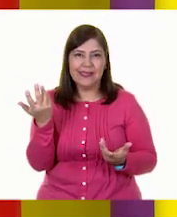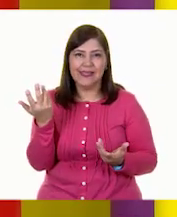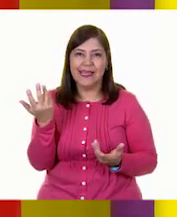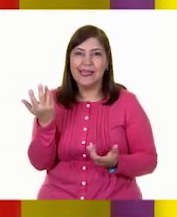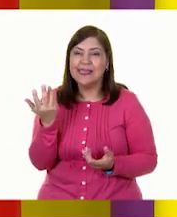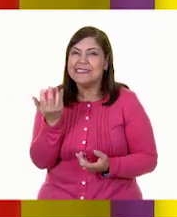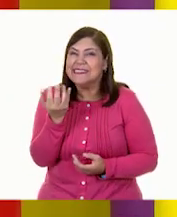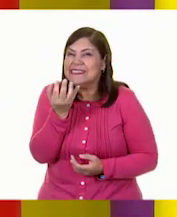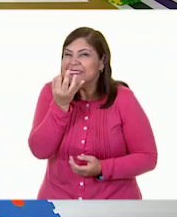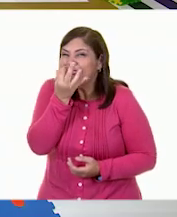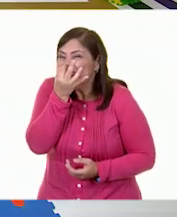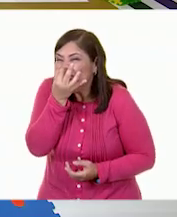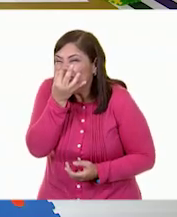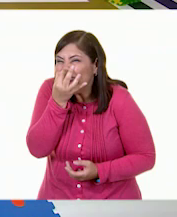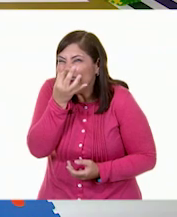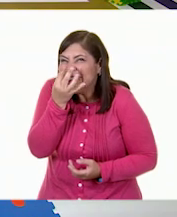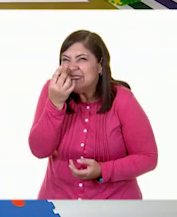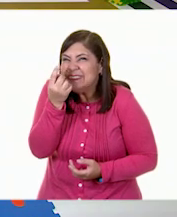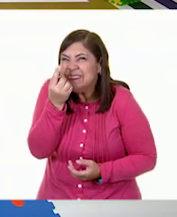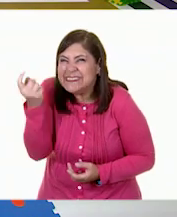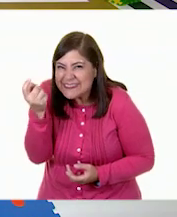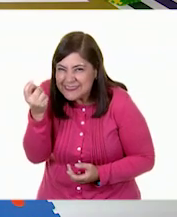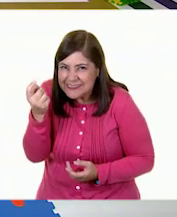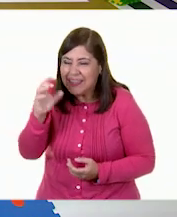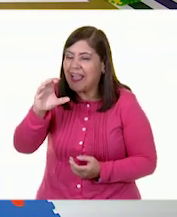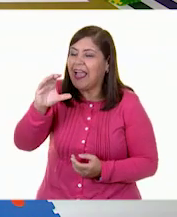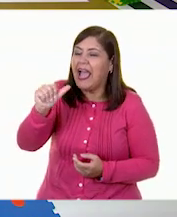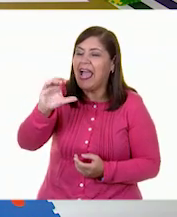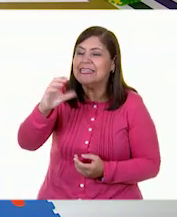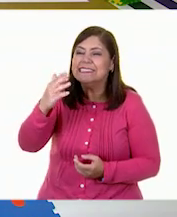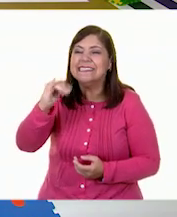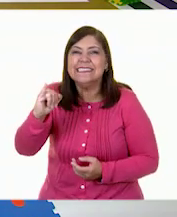chen. Cachi.